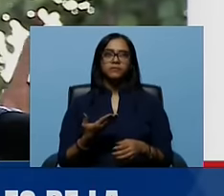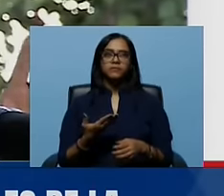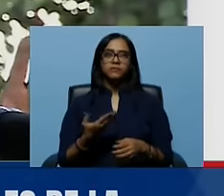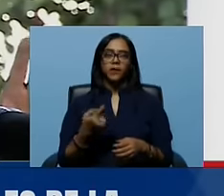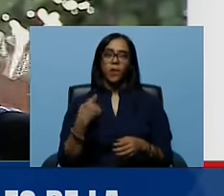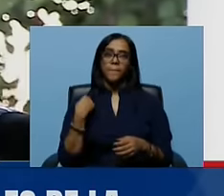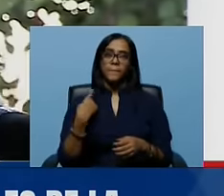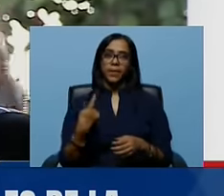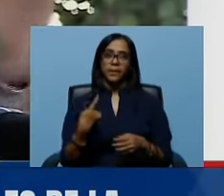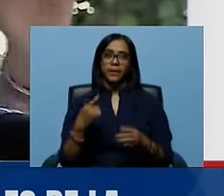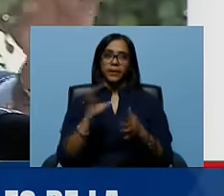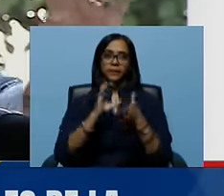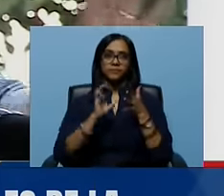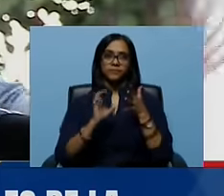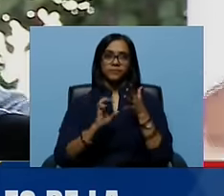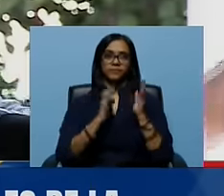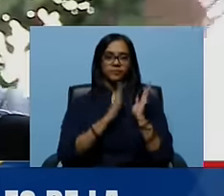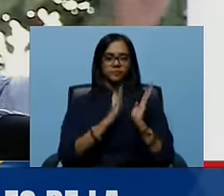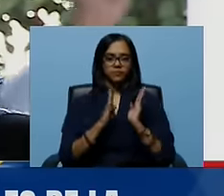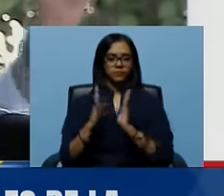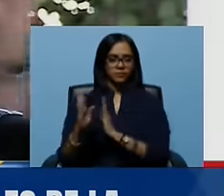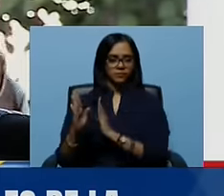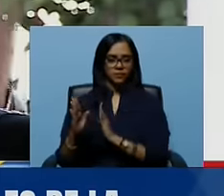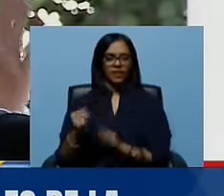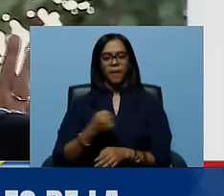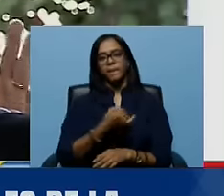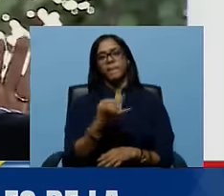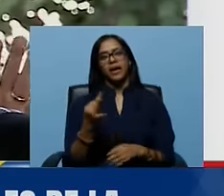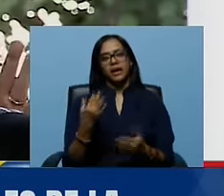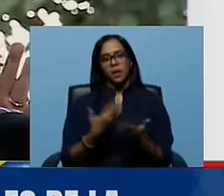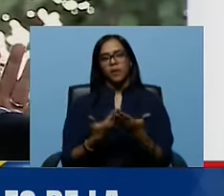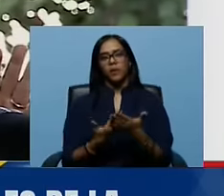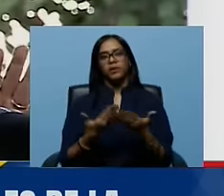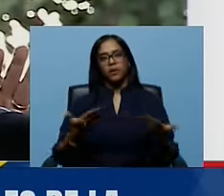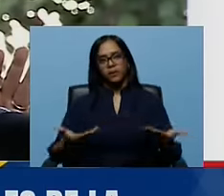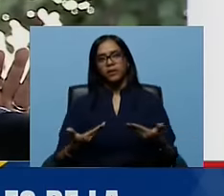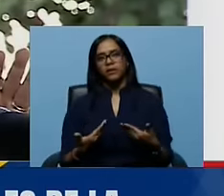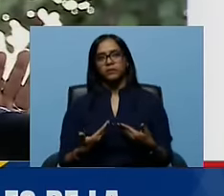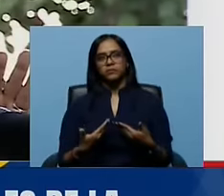Un primer elemento organizativo, entre varias propuestas que me hicieron llegar.